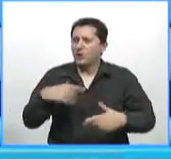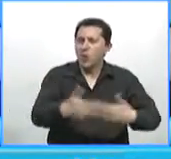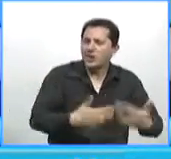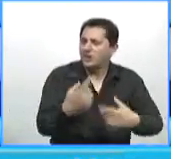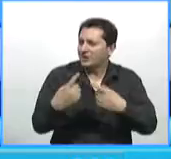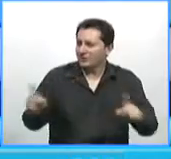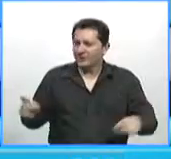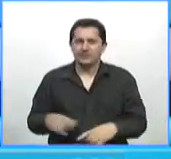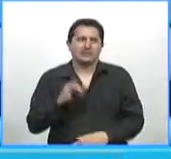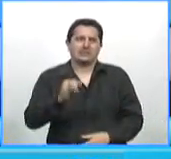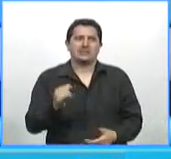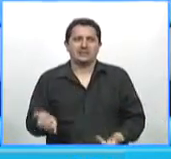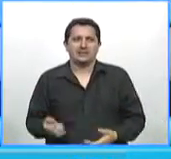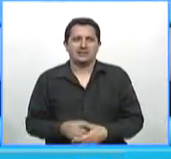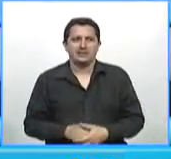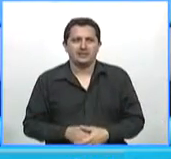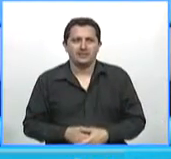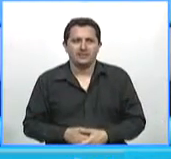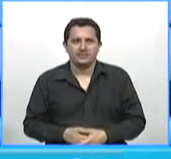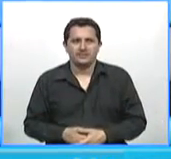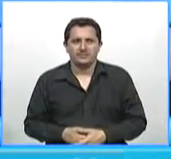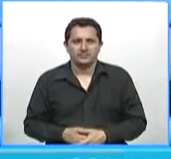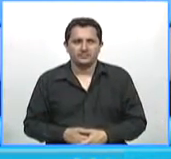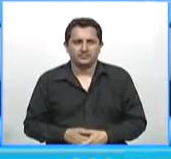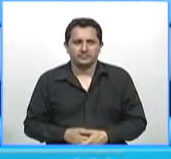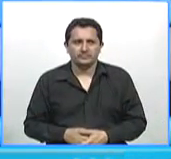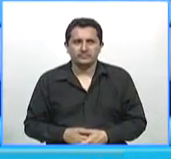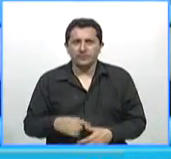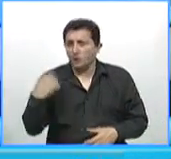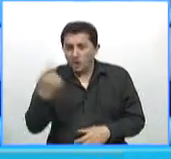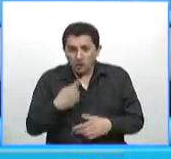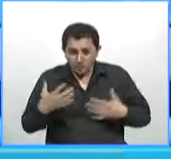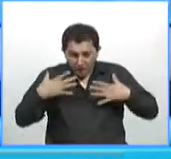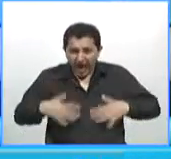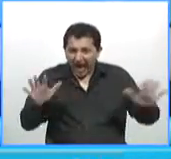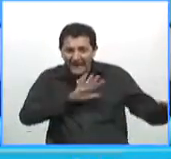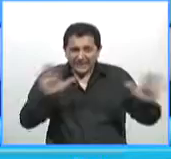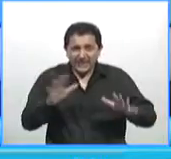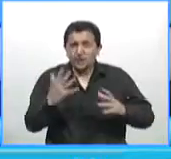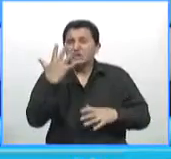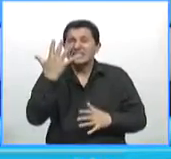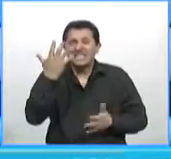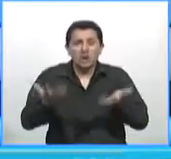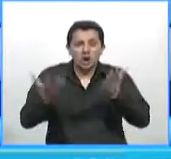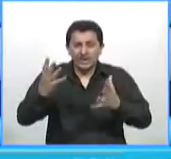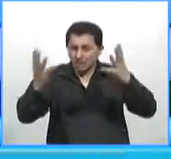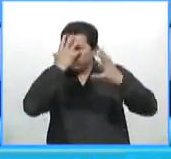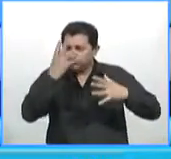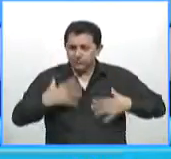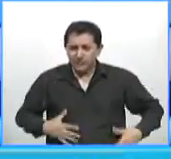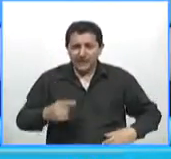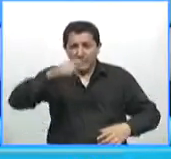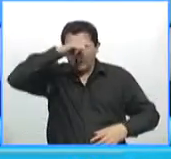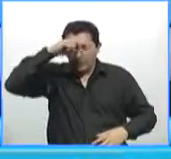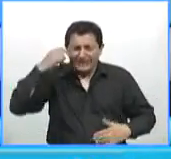Sí, obvio. Y encima tenemos 5 kilos encima. Te morís en verano,